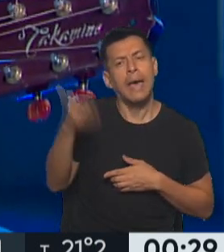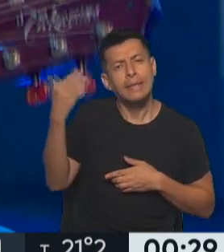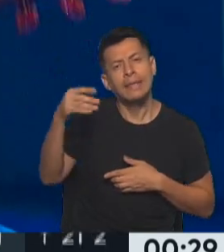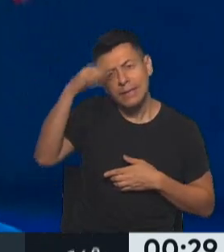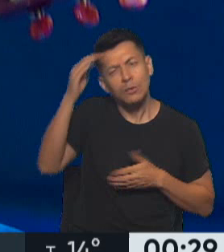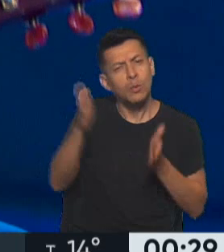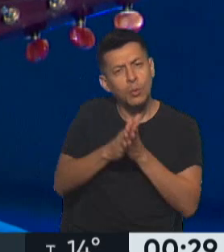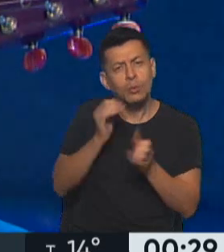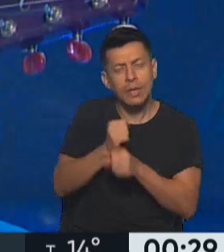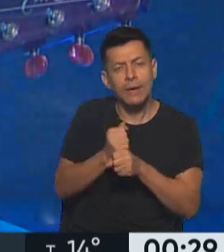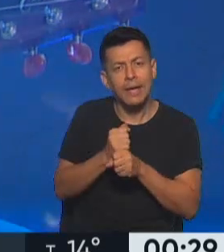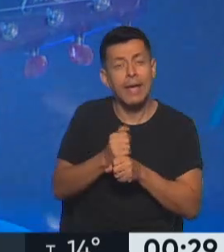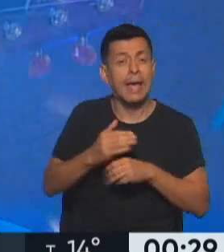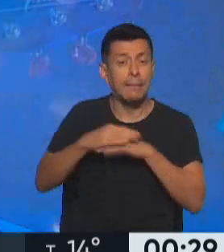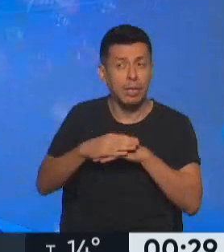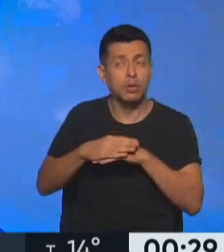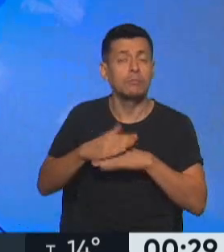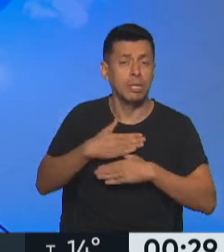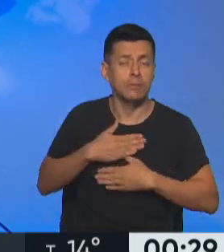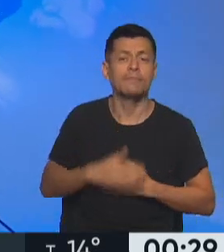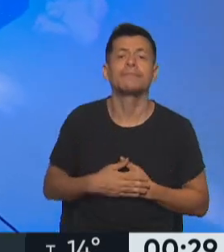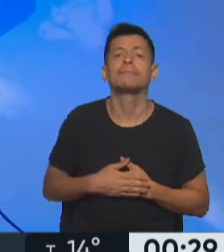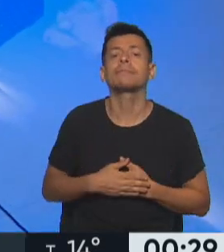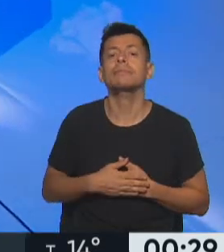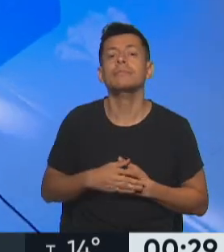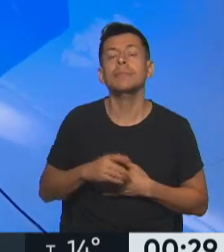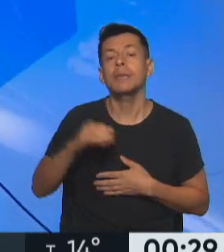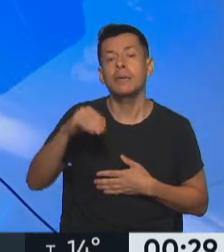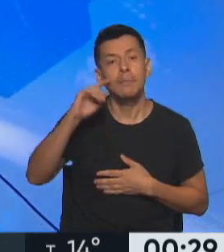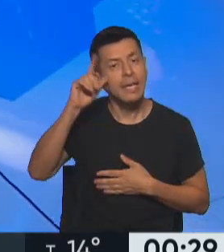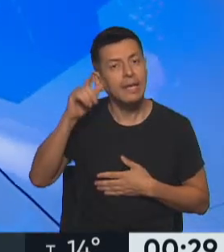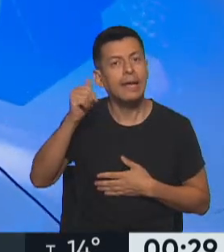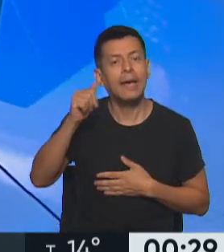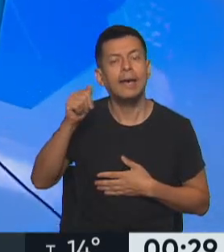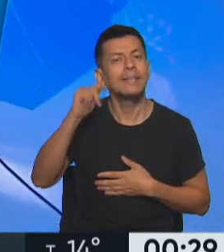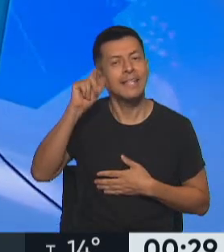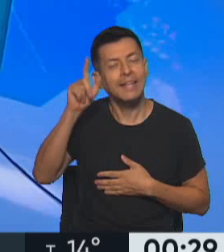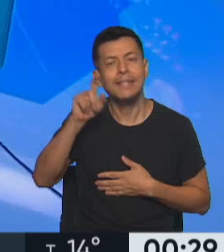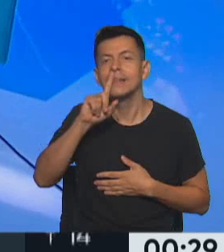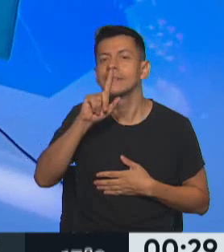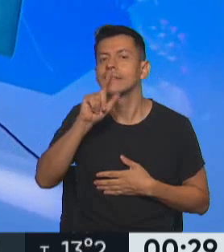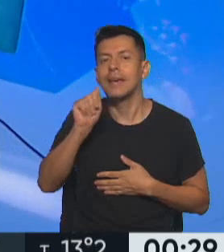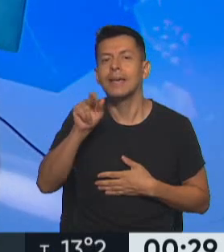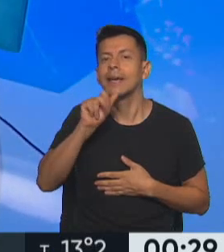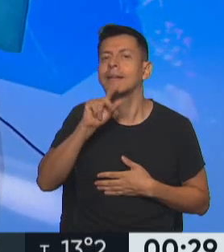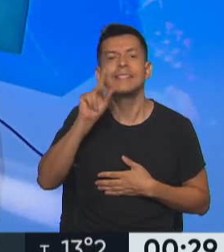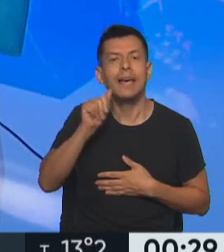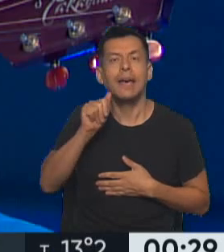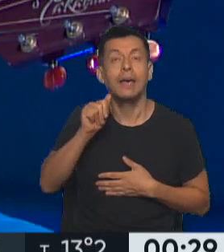amigo, productor. No me quiero olvidar de Miguel Ángel Tararita. Pucha, si me llego a olvidar de alguien me muero,